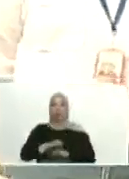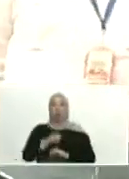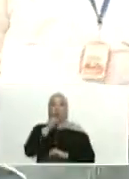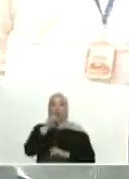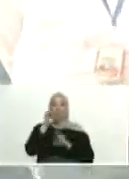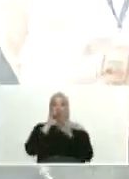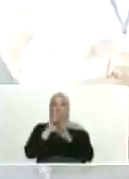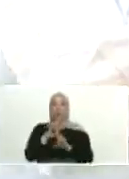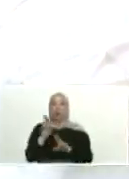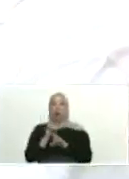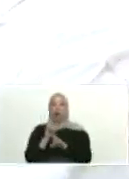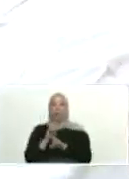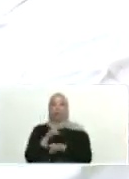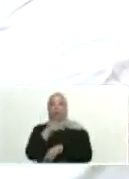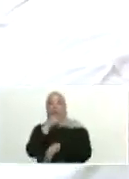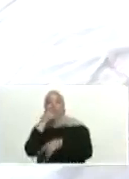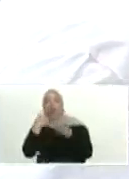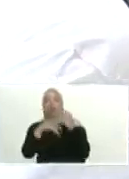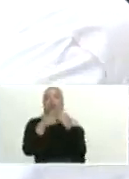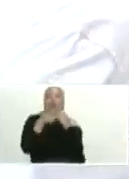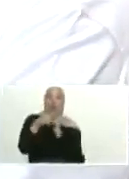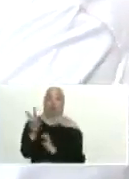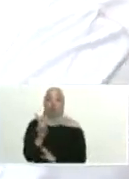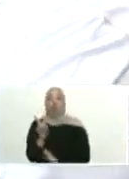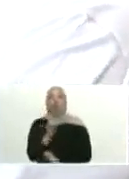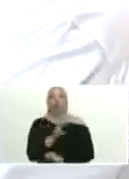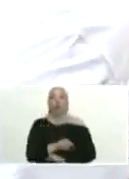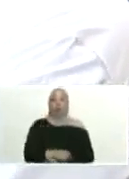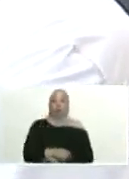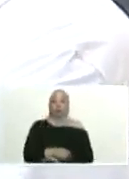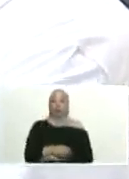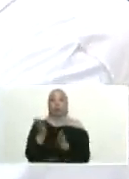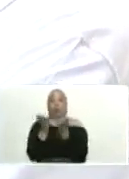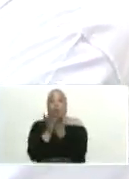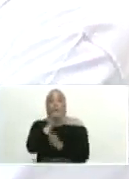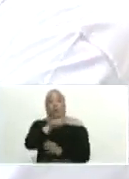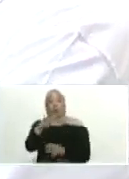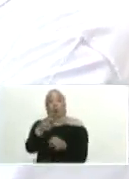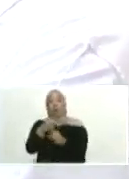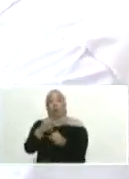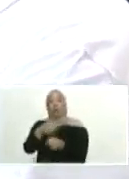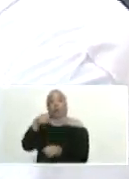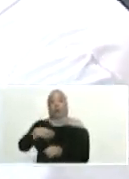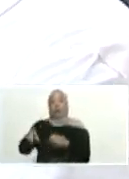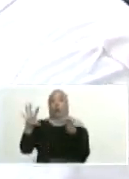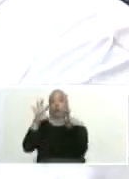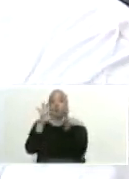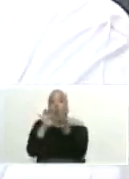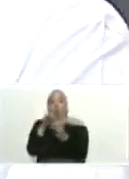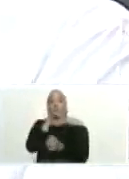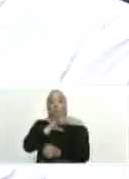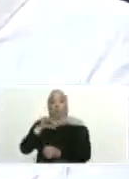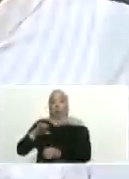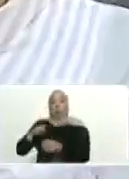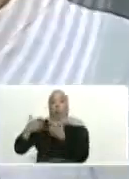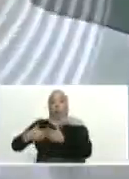una respuesta de Innovación y tecnología venezolana venezolana de la clase de la clase Obrera y de la alianza con el sector privado